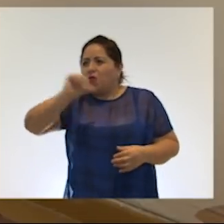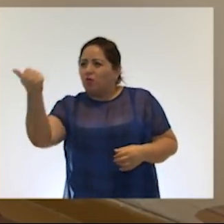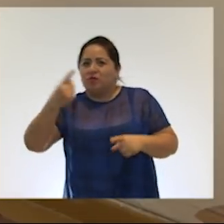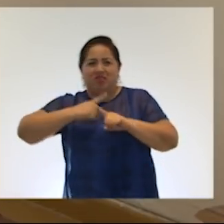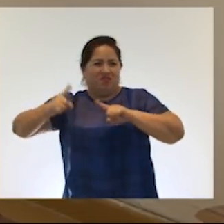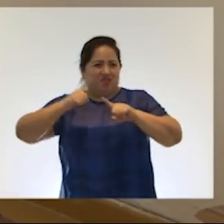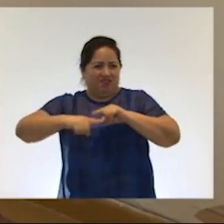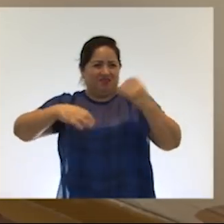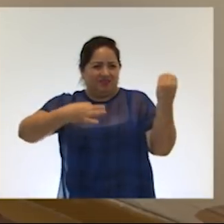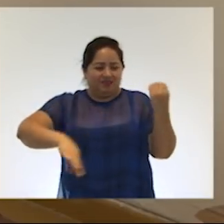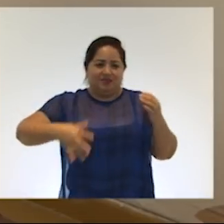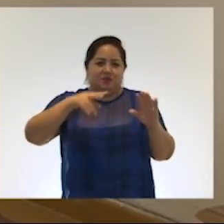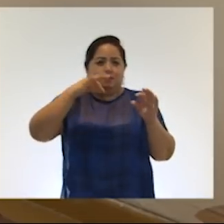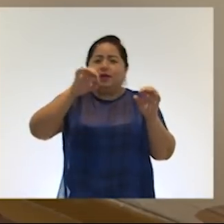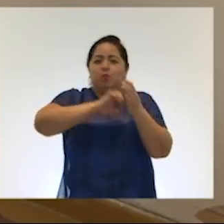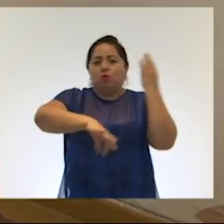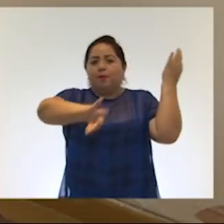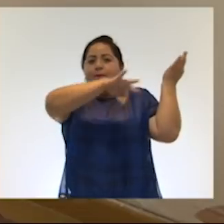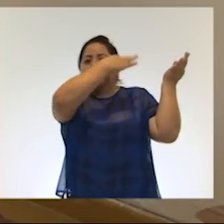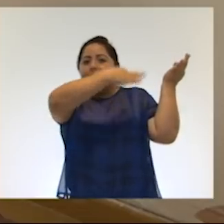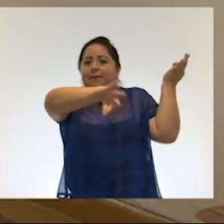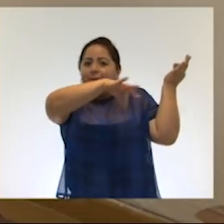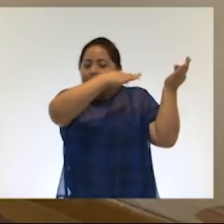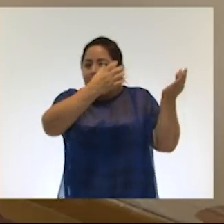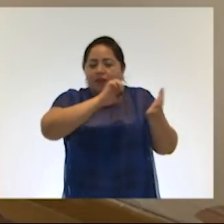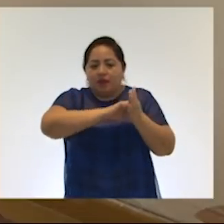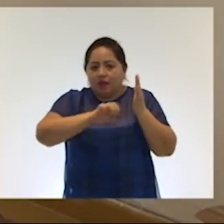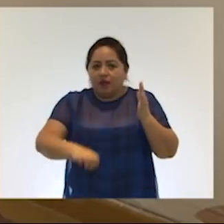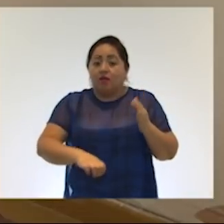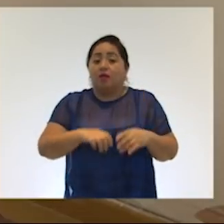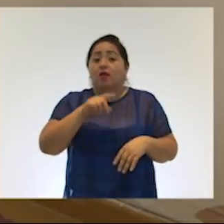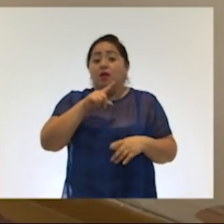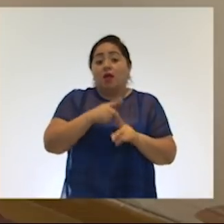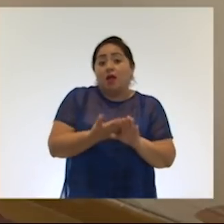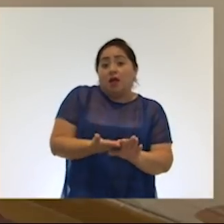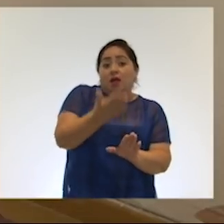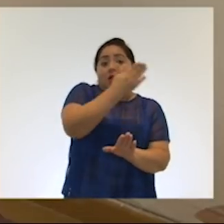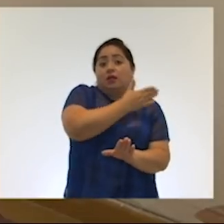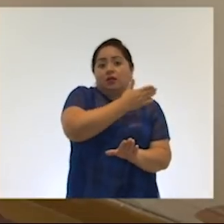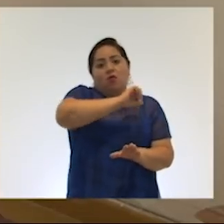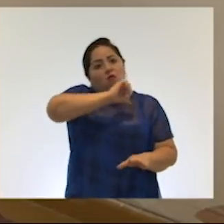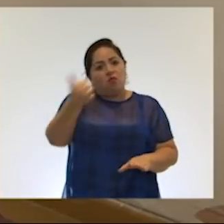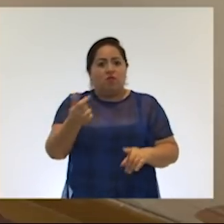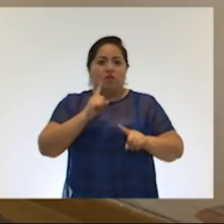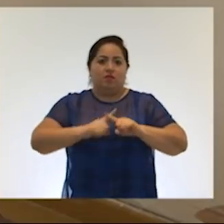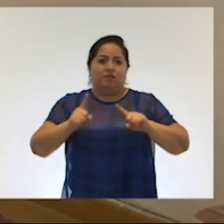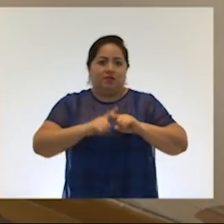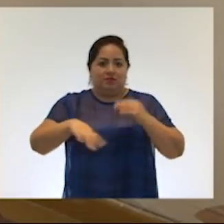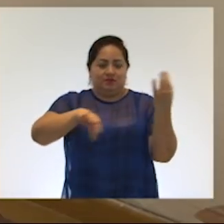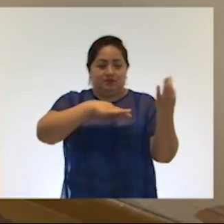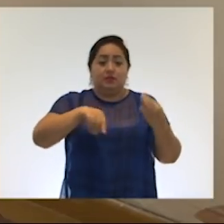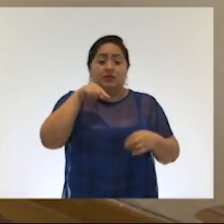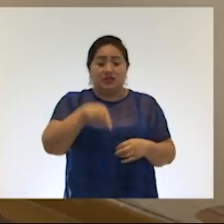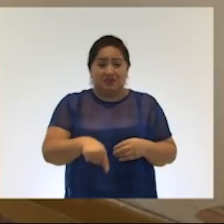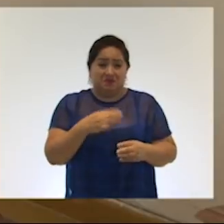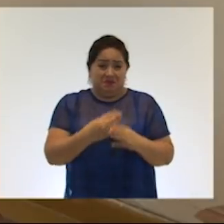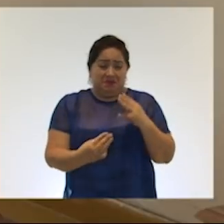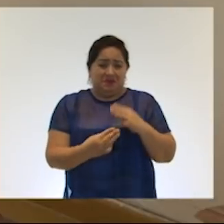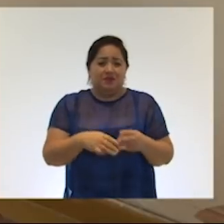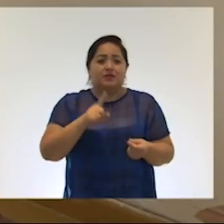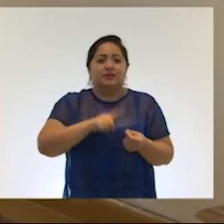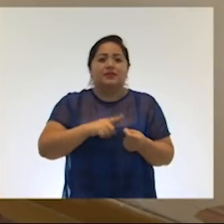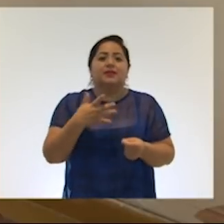otros instrumentos como el violín, por ejemplo. Su antecesor es la viola de gamba. Es un instrumento que